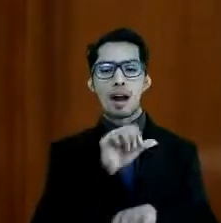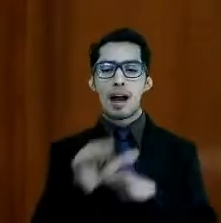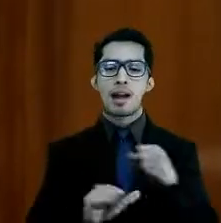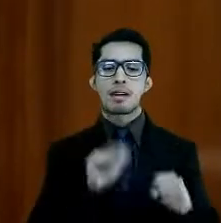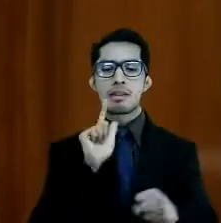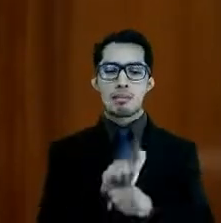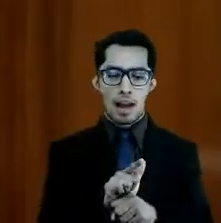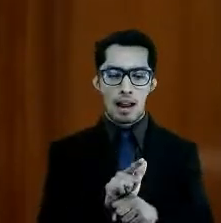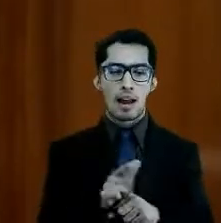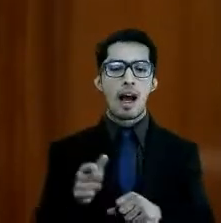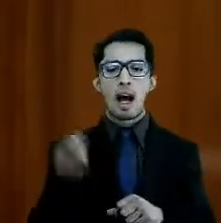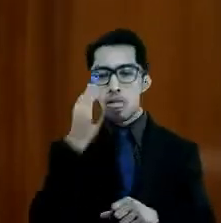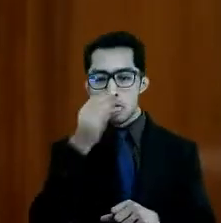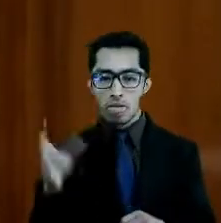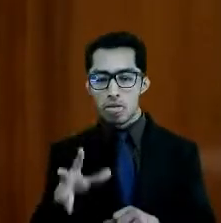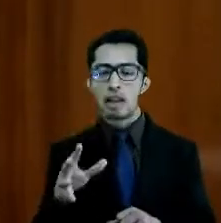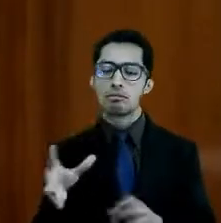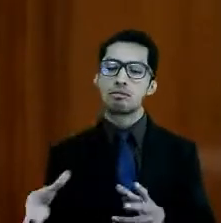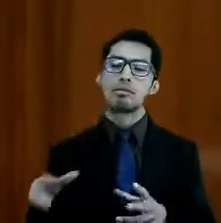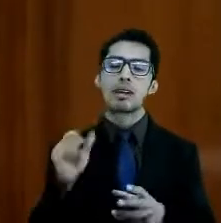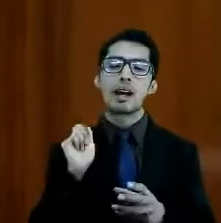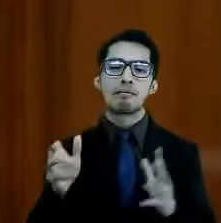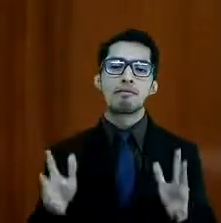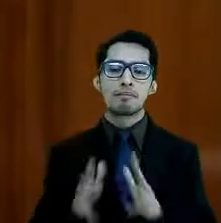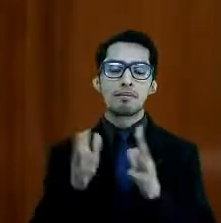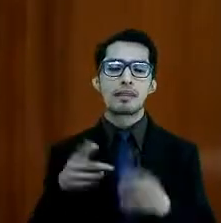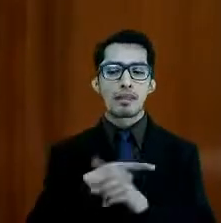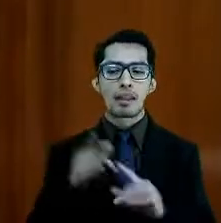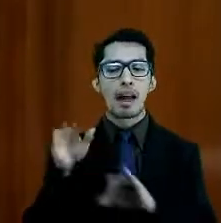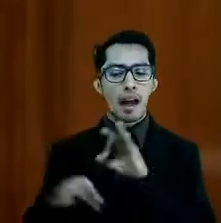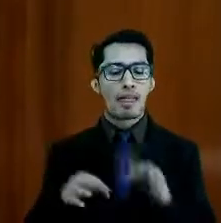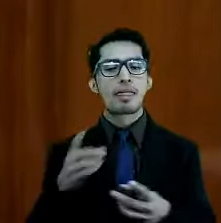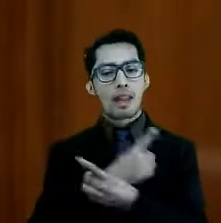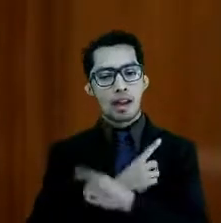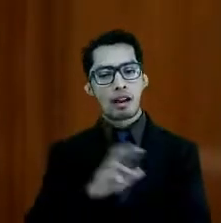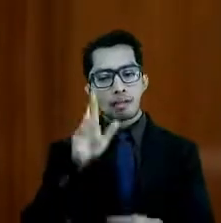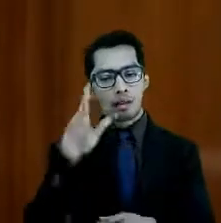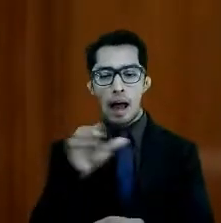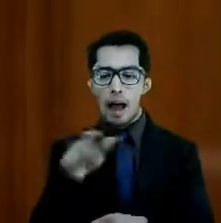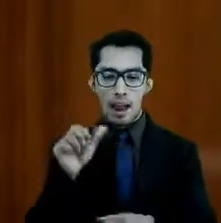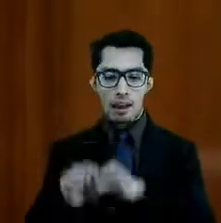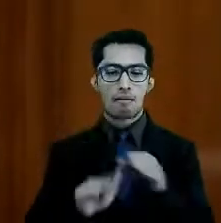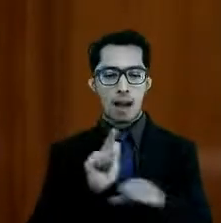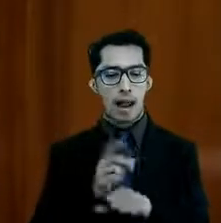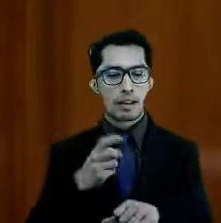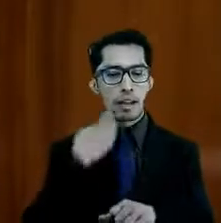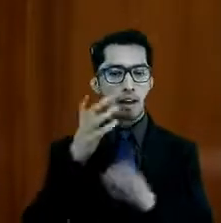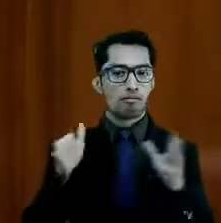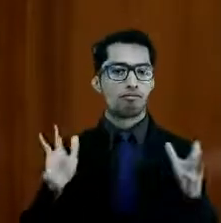animales abandonados, fomentando las conductas de trato digno y respetuoso hacia ellos.